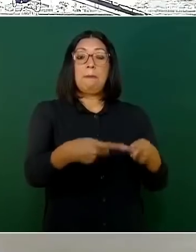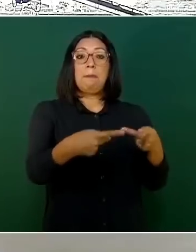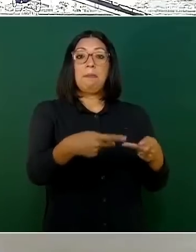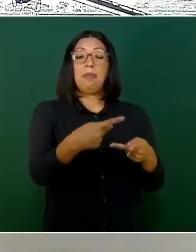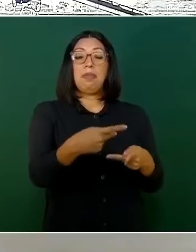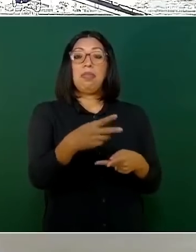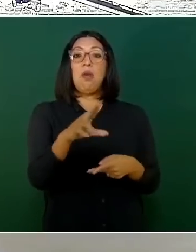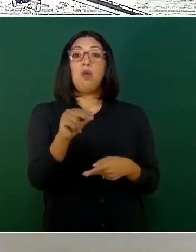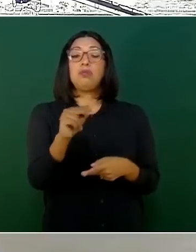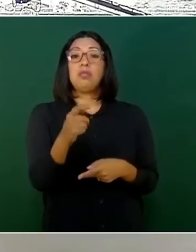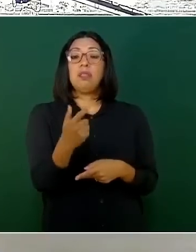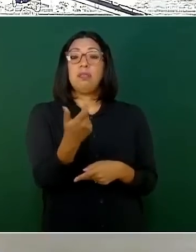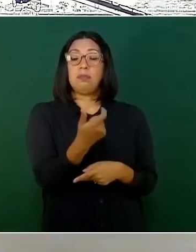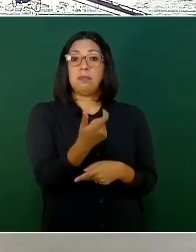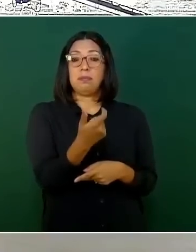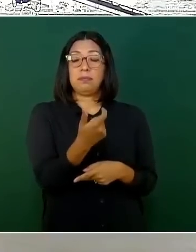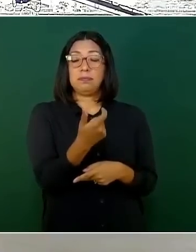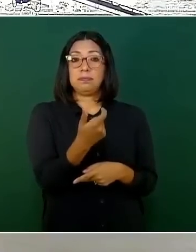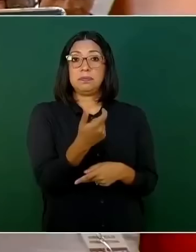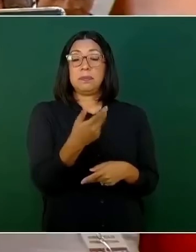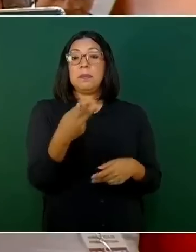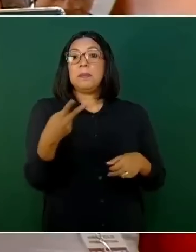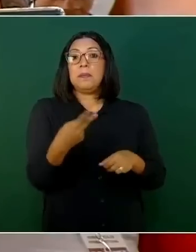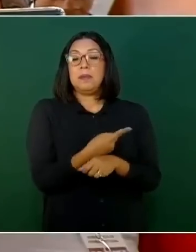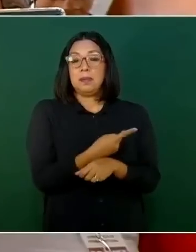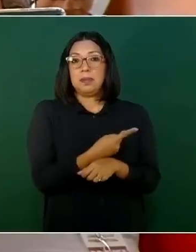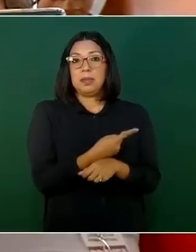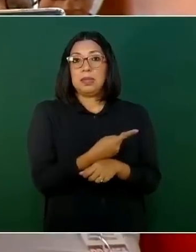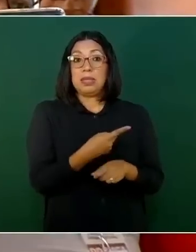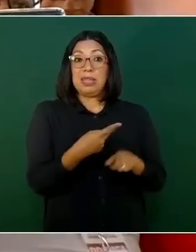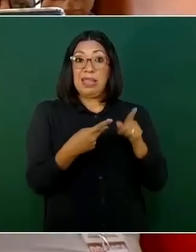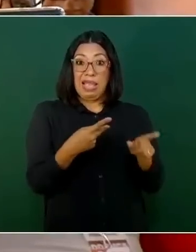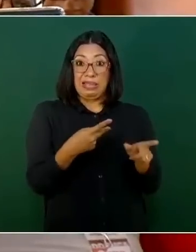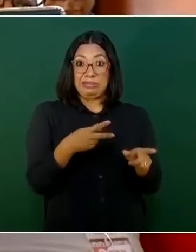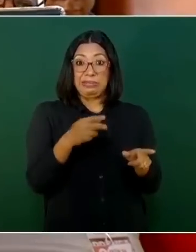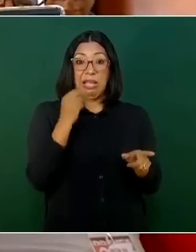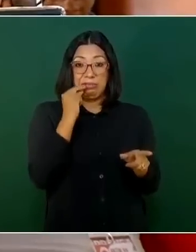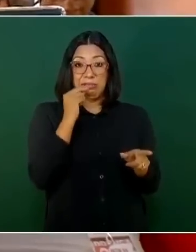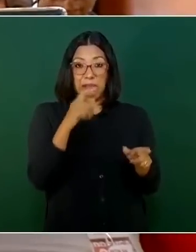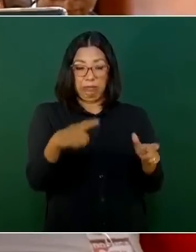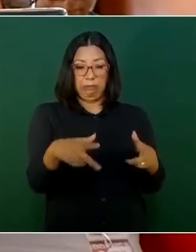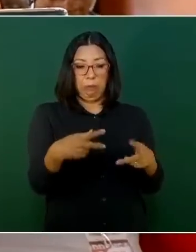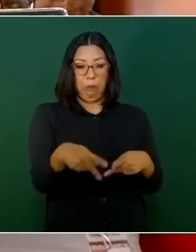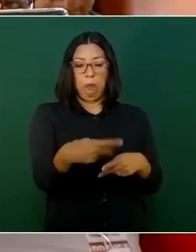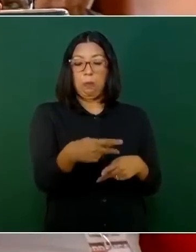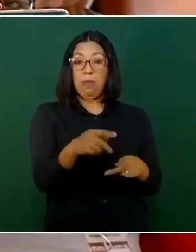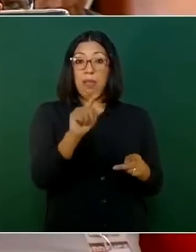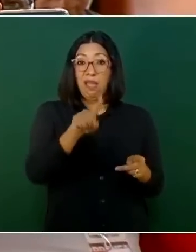árbol, lo procesa y lo venden en Europa.